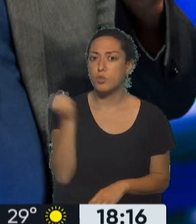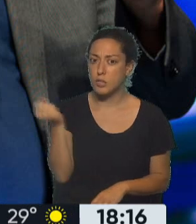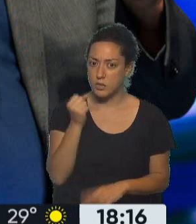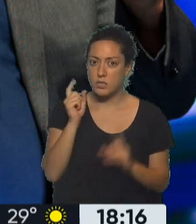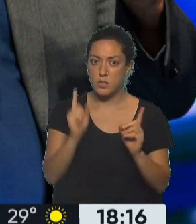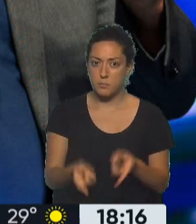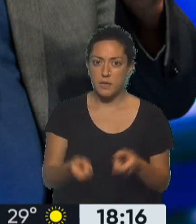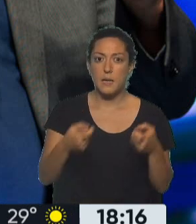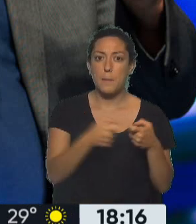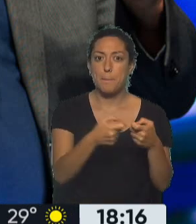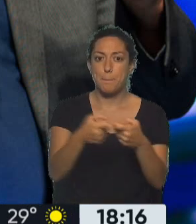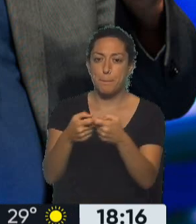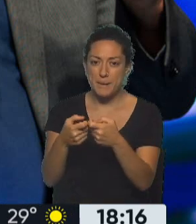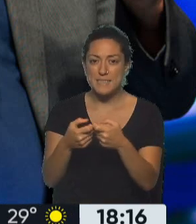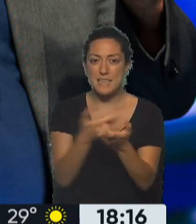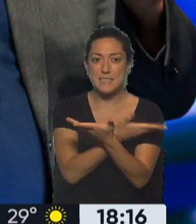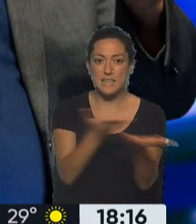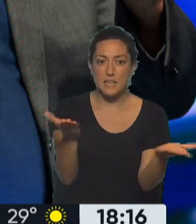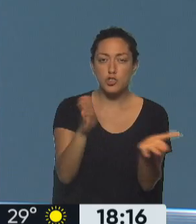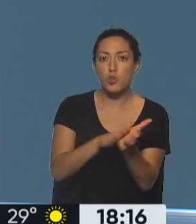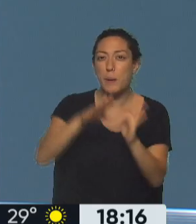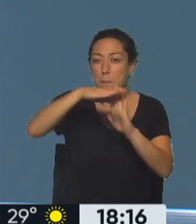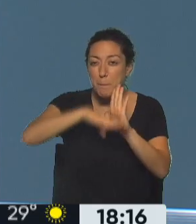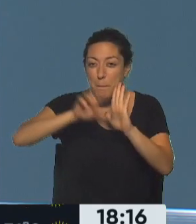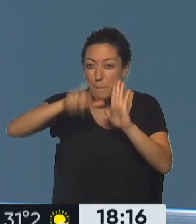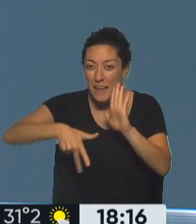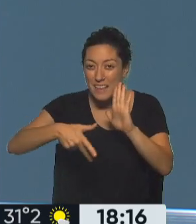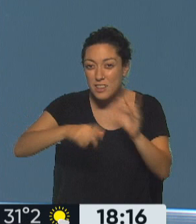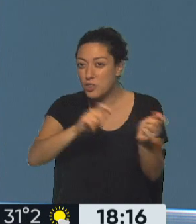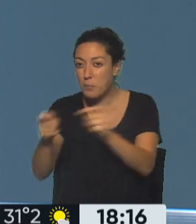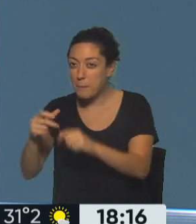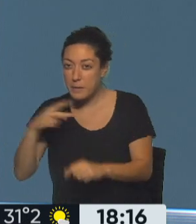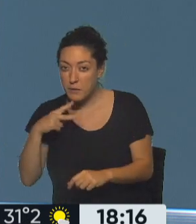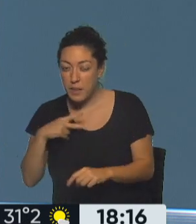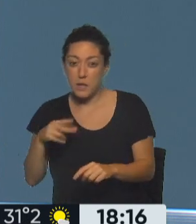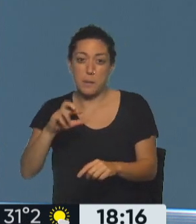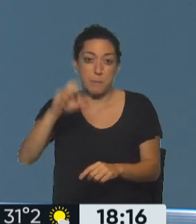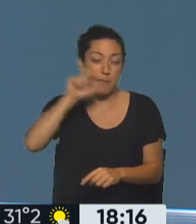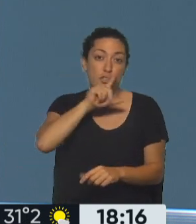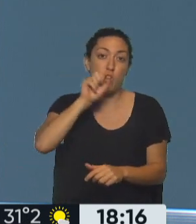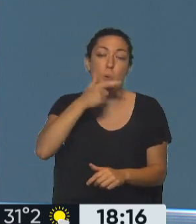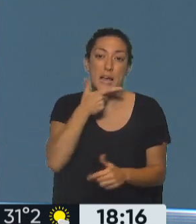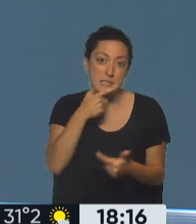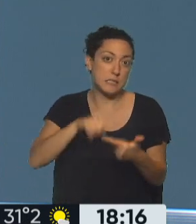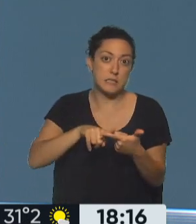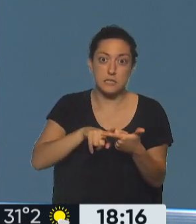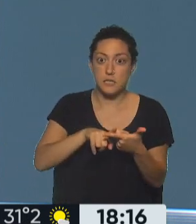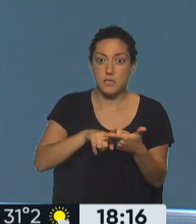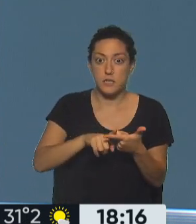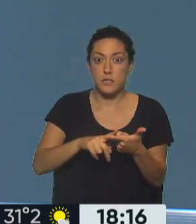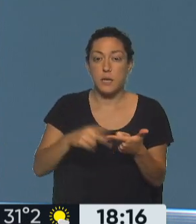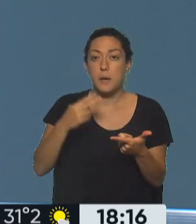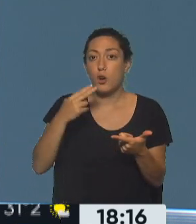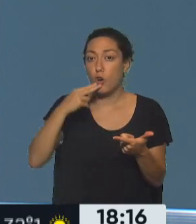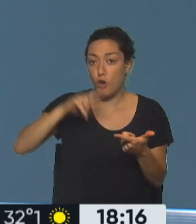retira empresas estatales de programas de privatización. Entre esas empresas estamos hablando de Petrobras, estamos hablando de la empresa de